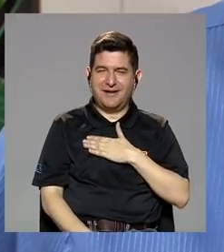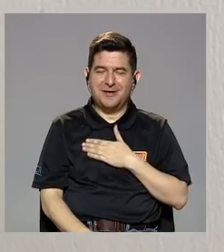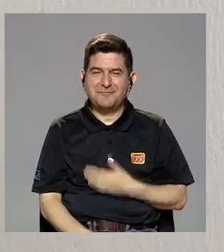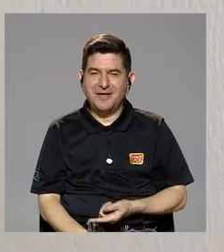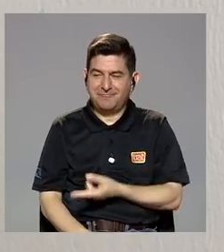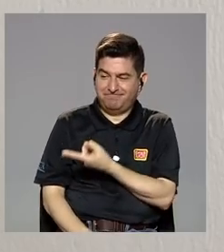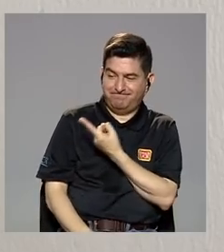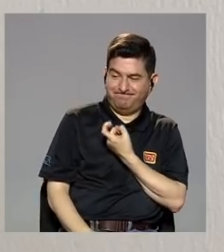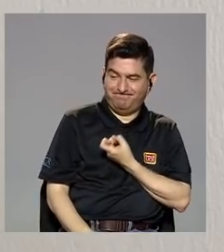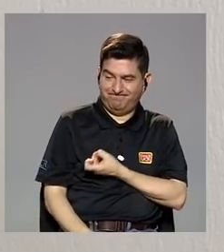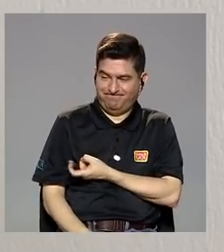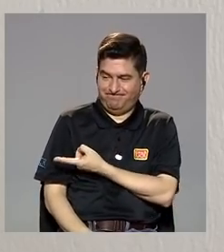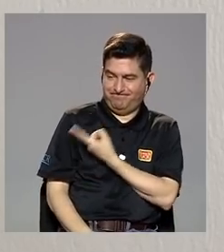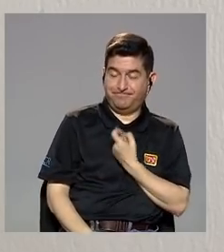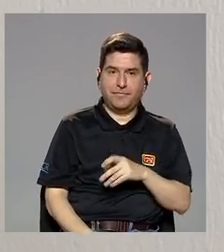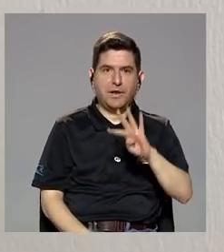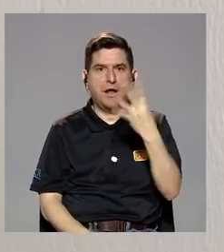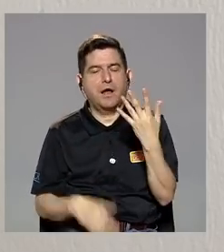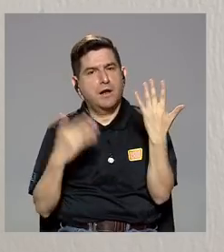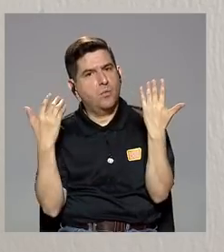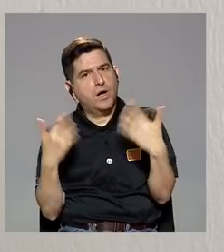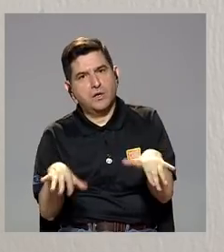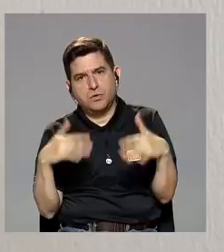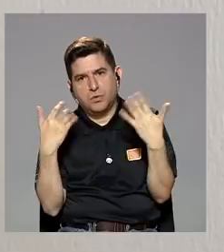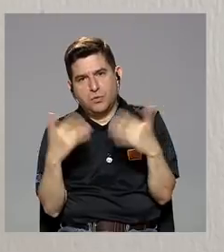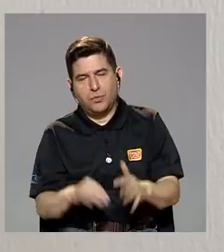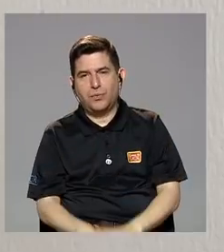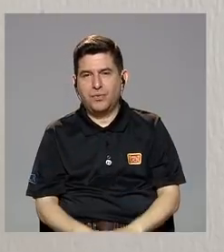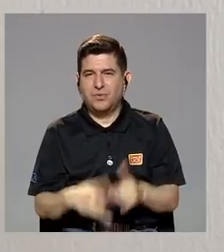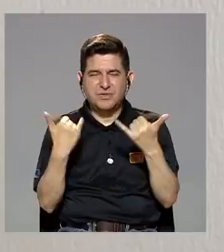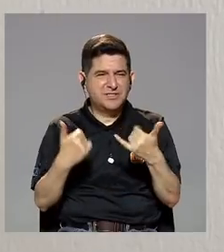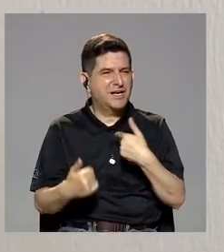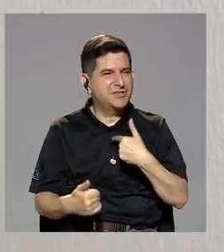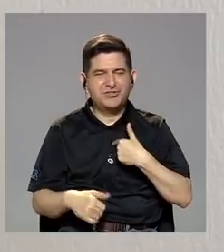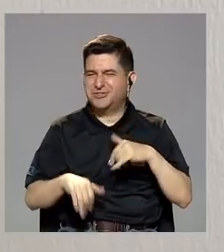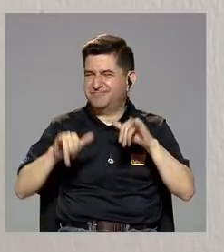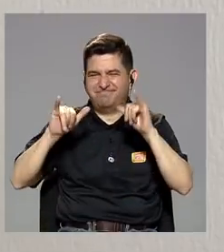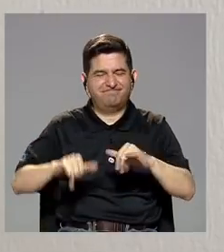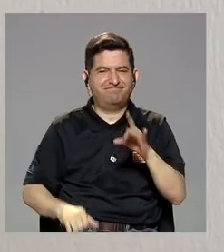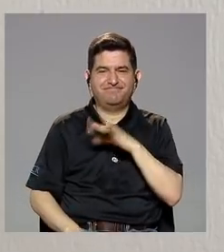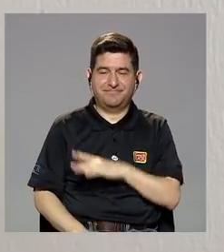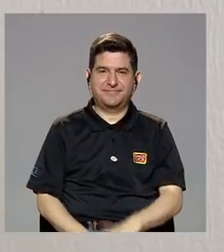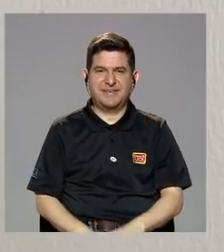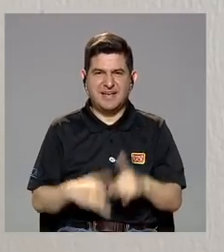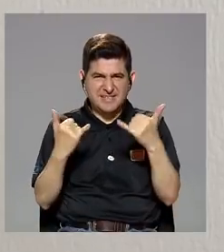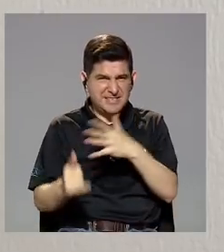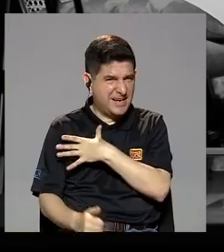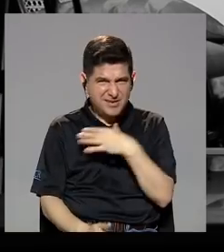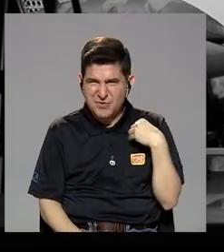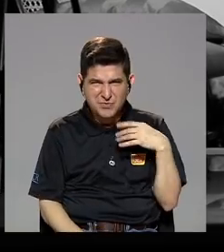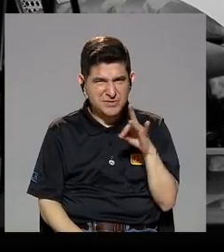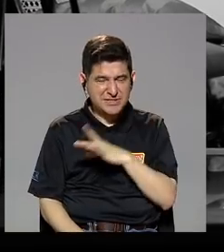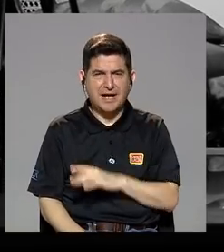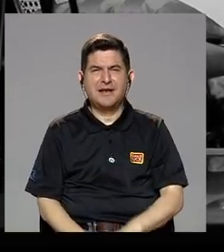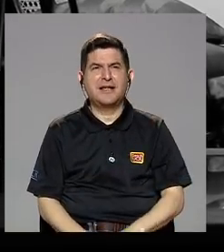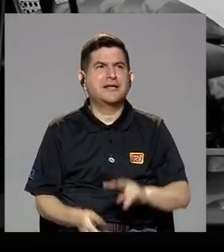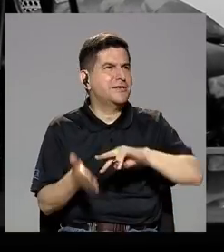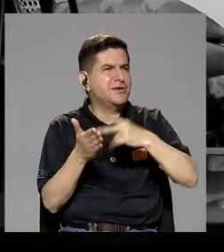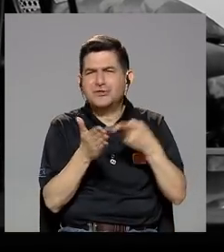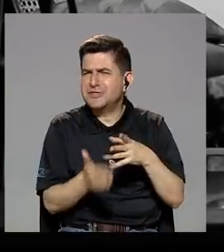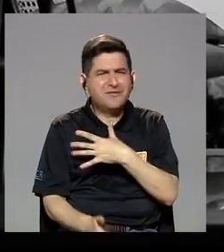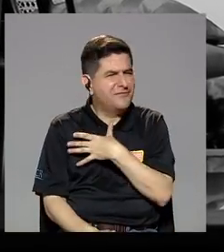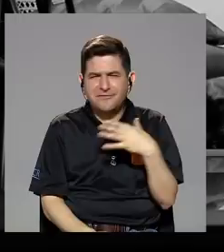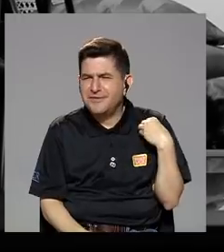fuerte y el cuarto ni te digo ya el cuarto me sobró este me decía sensible ya no le gustaba no quiero me